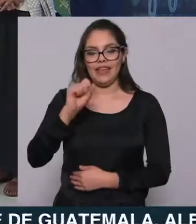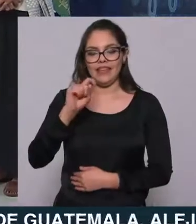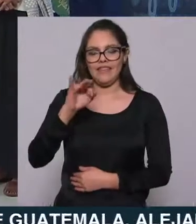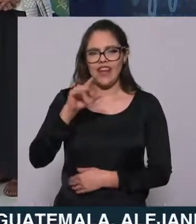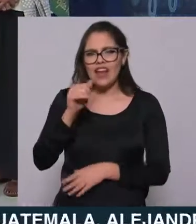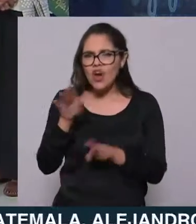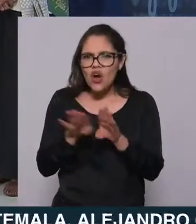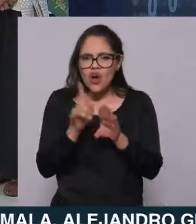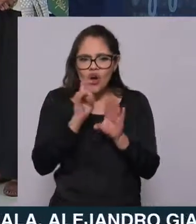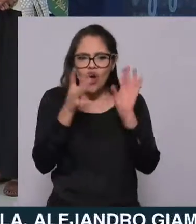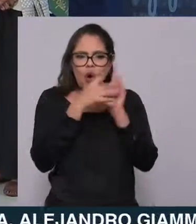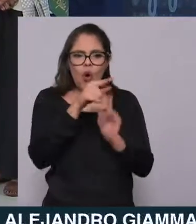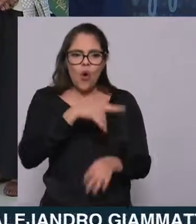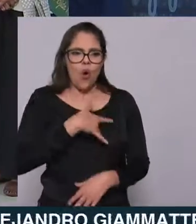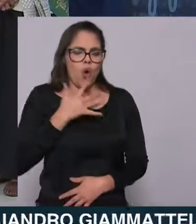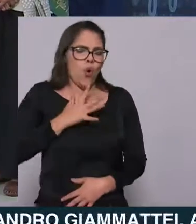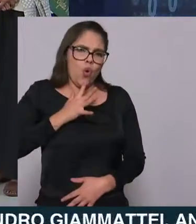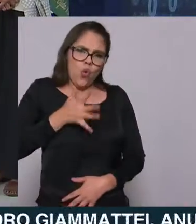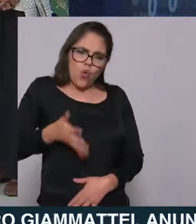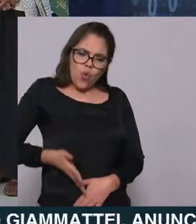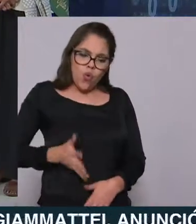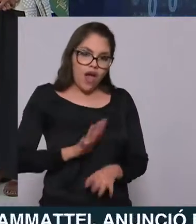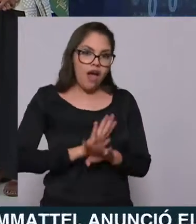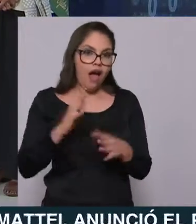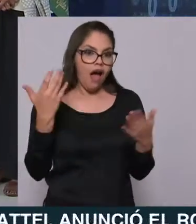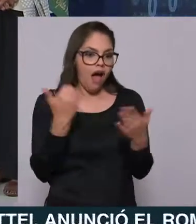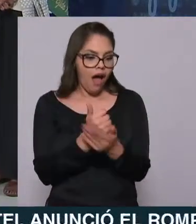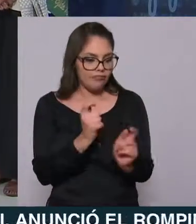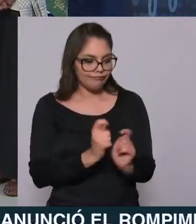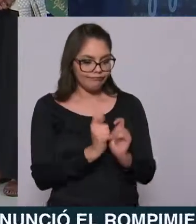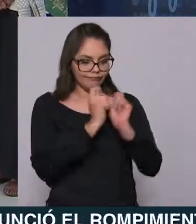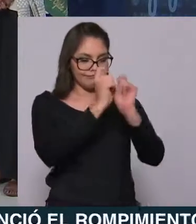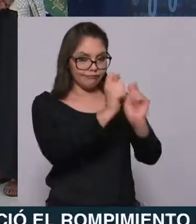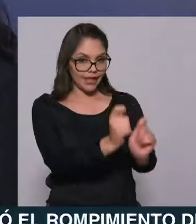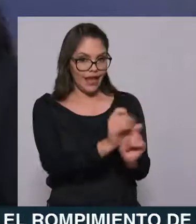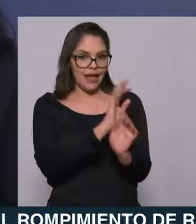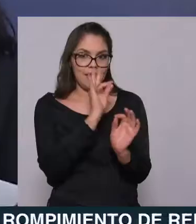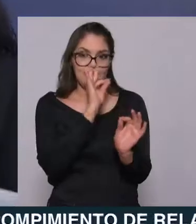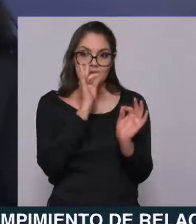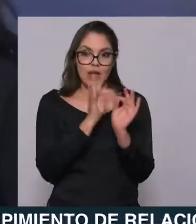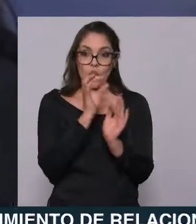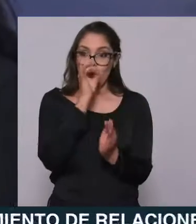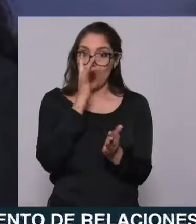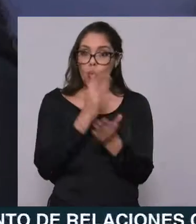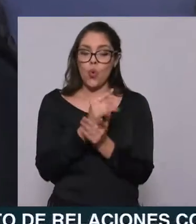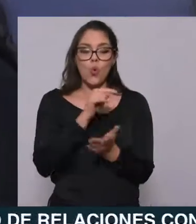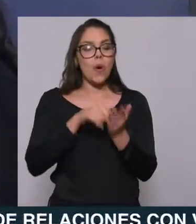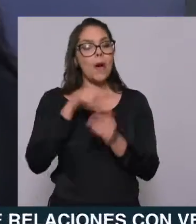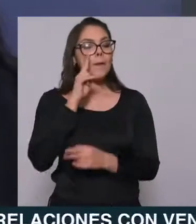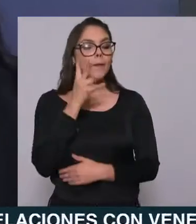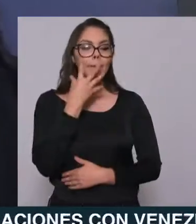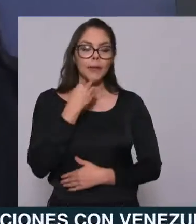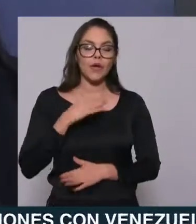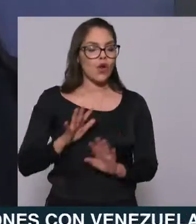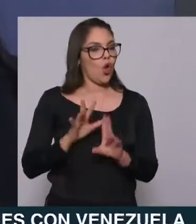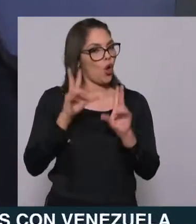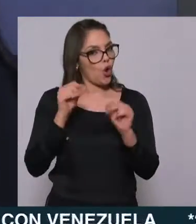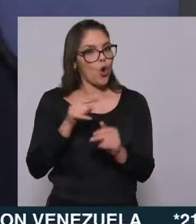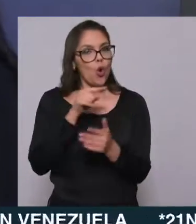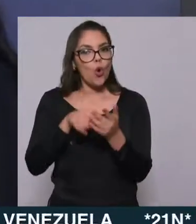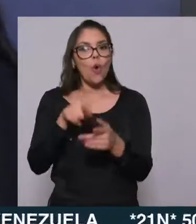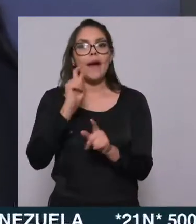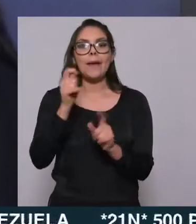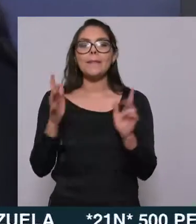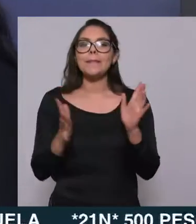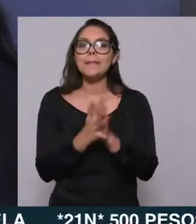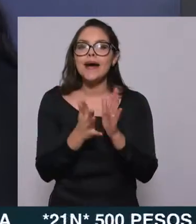el orgullo para ustedes que ya son ganadoras, una vez que obtienen este triunfo, porque bien lo decían, no es un certamen de belleza, es un certamen en el que ustedes